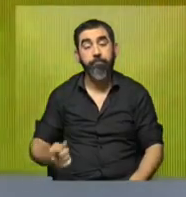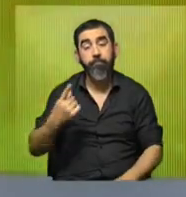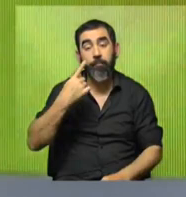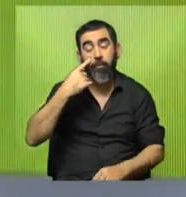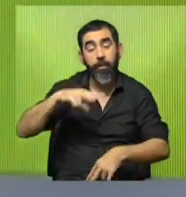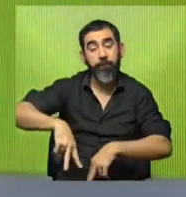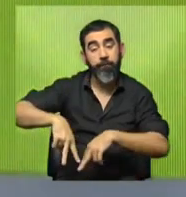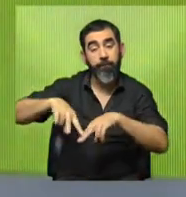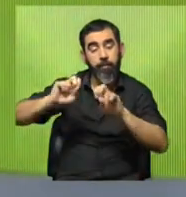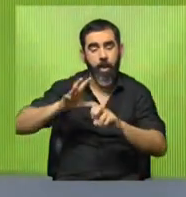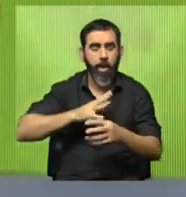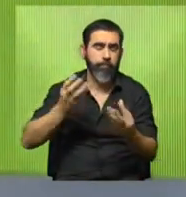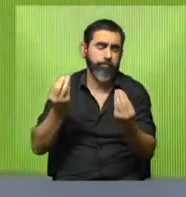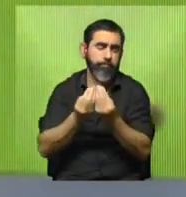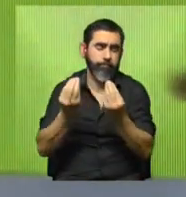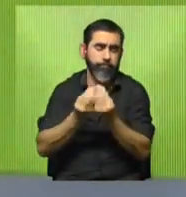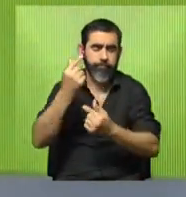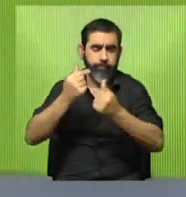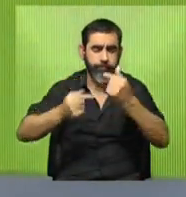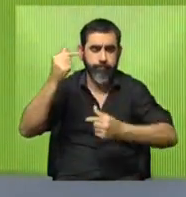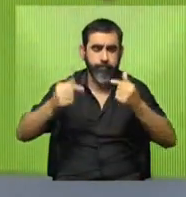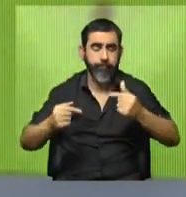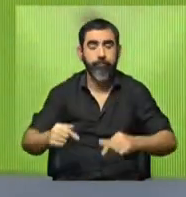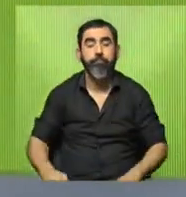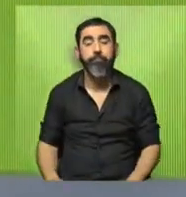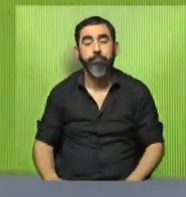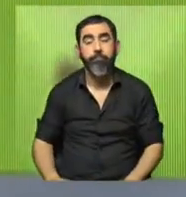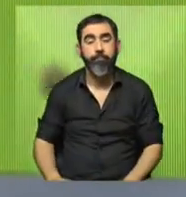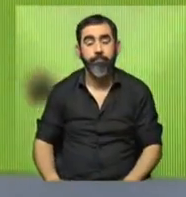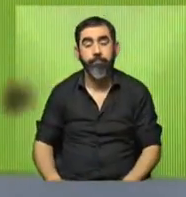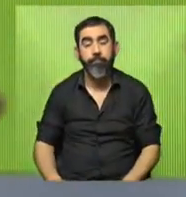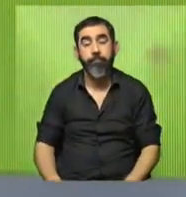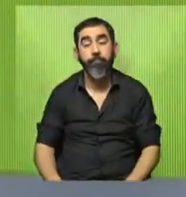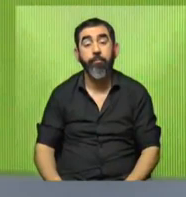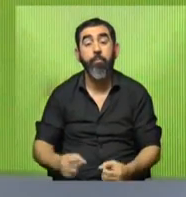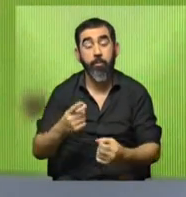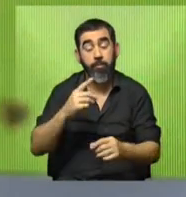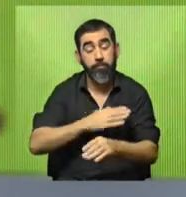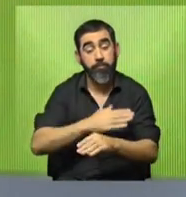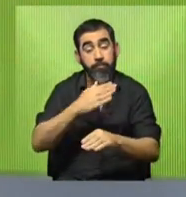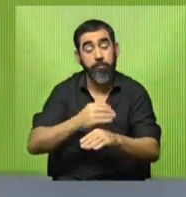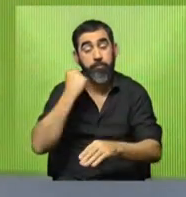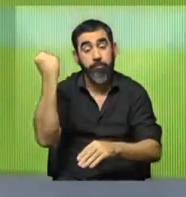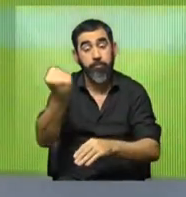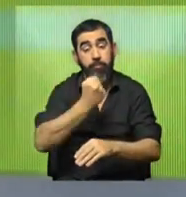que justamente hay muchos estudios que tienen que ver con las invasiones biológicas, porque es uno de los impactos más importantes en la